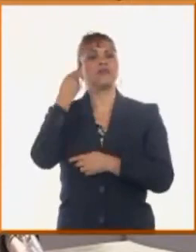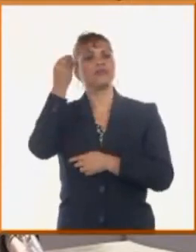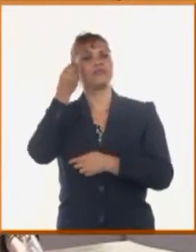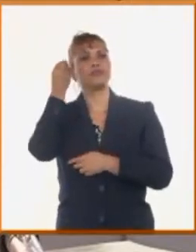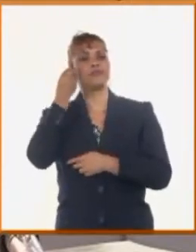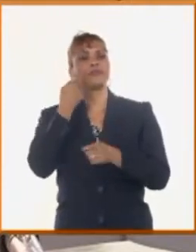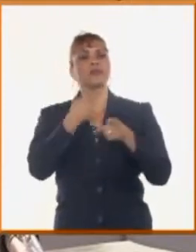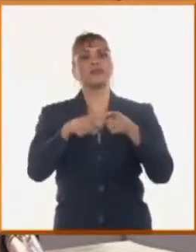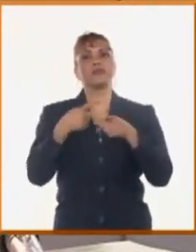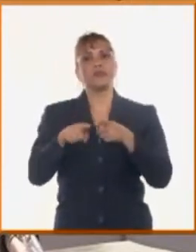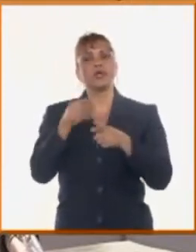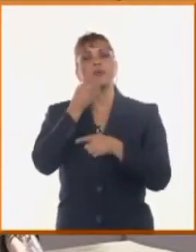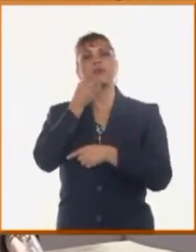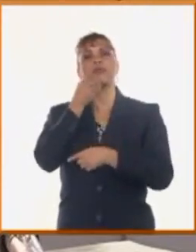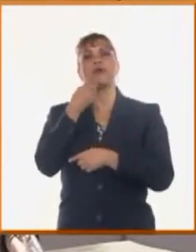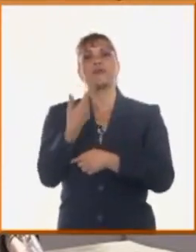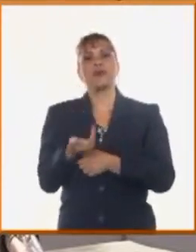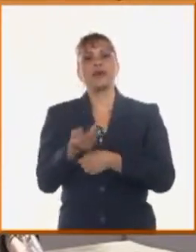que pudieran